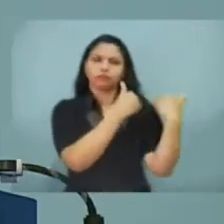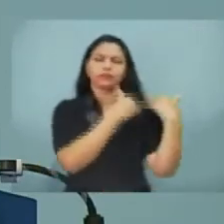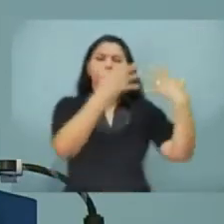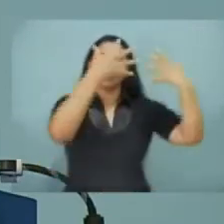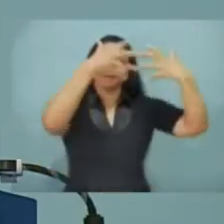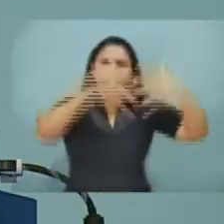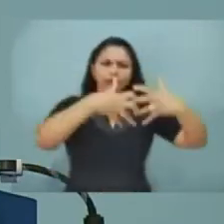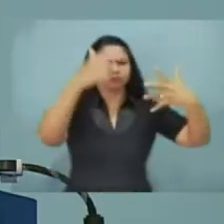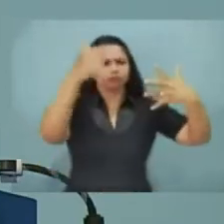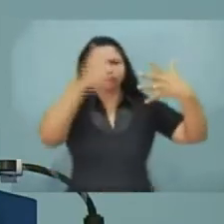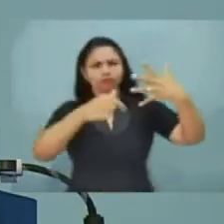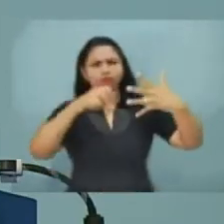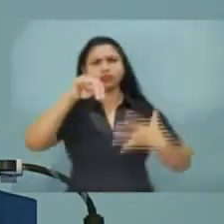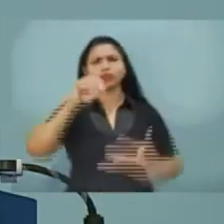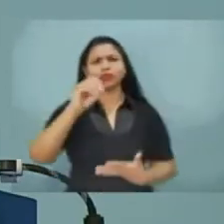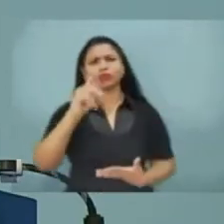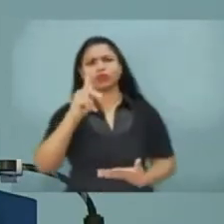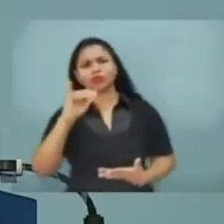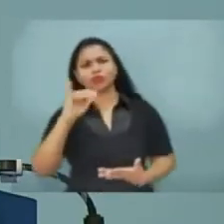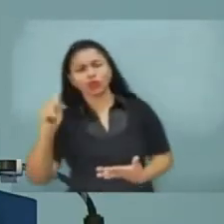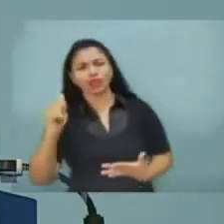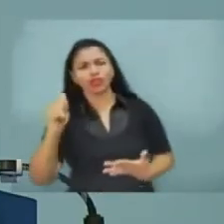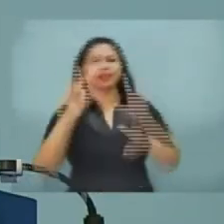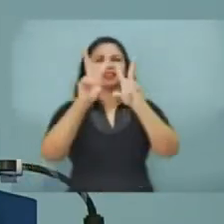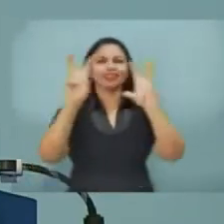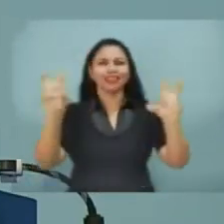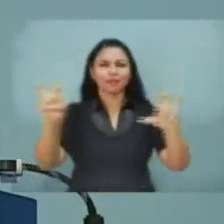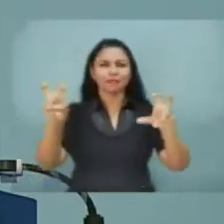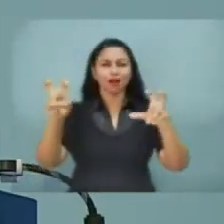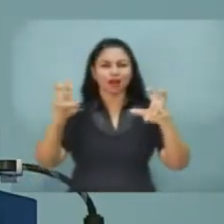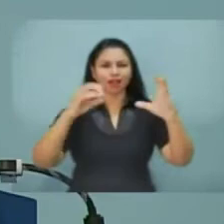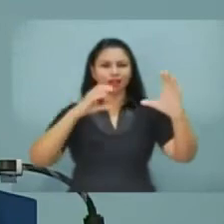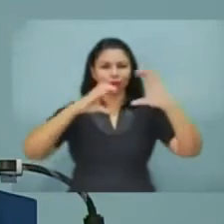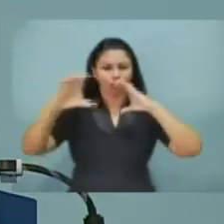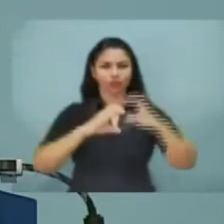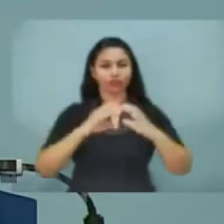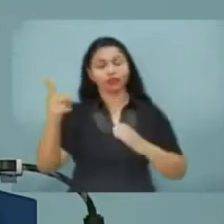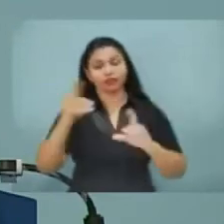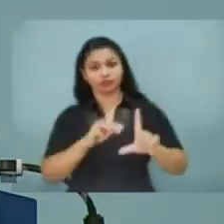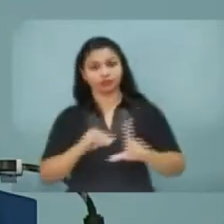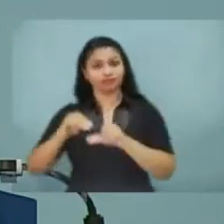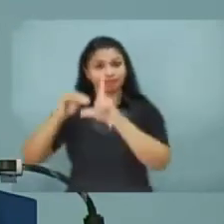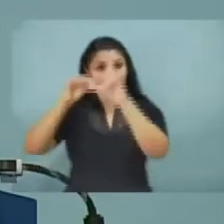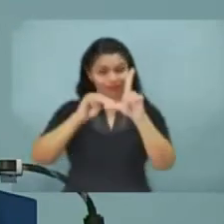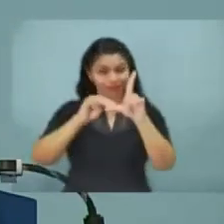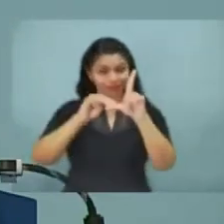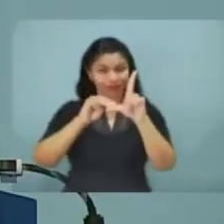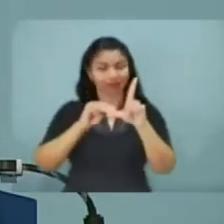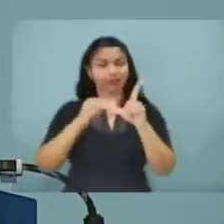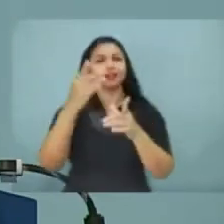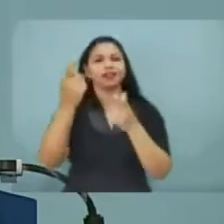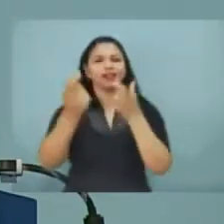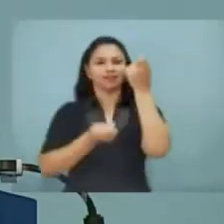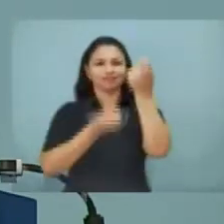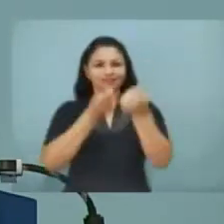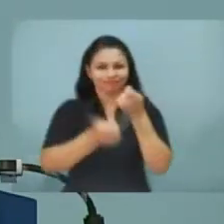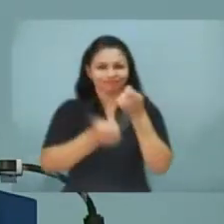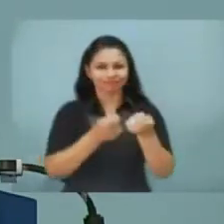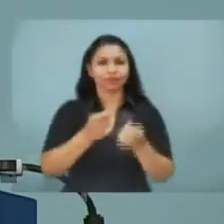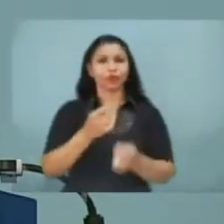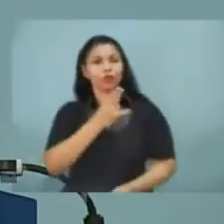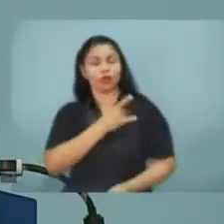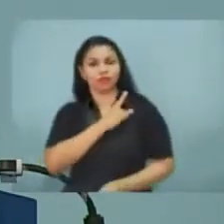sector satelital. Tiene una maestría en Administración de Negocios de la Universidad Torcuato Di Tella, una especialización en Gestión